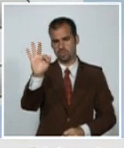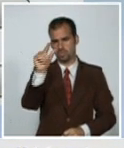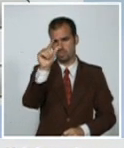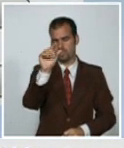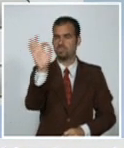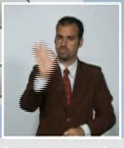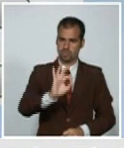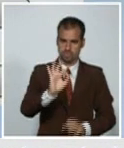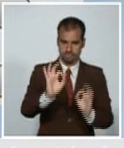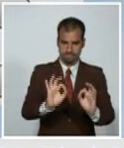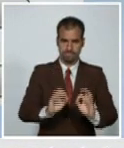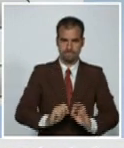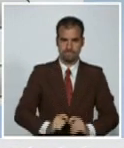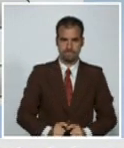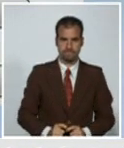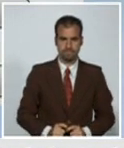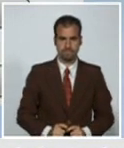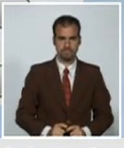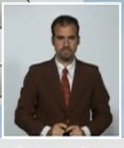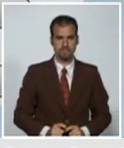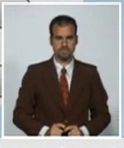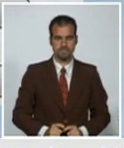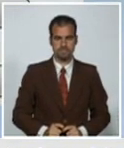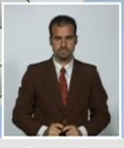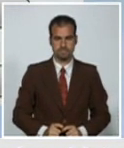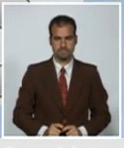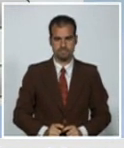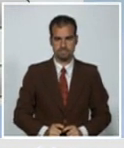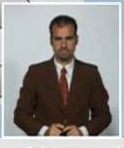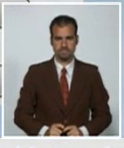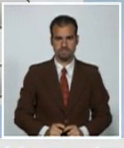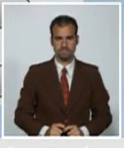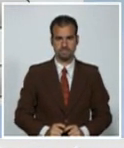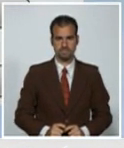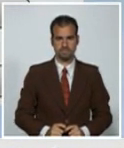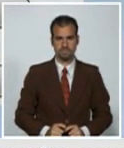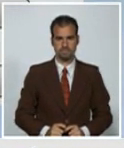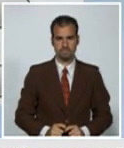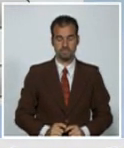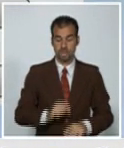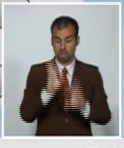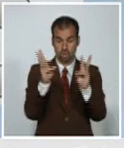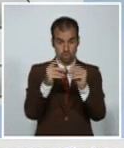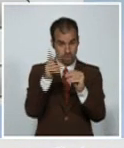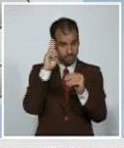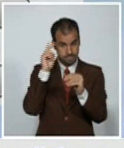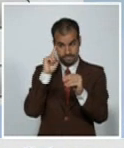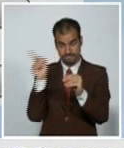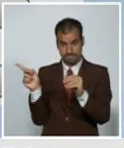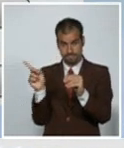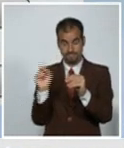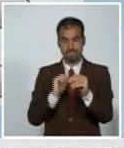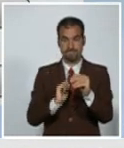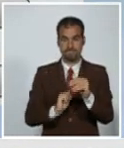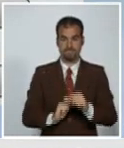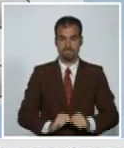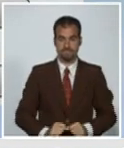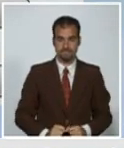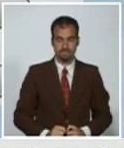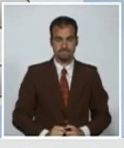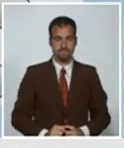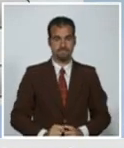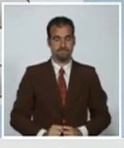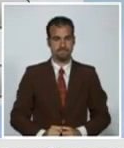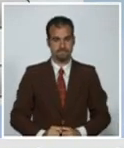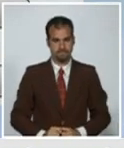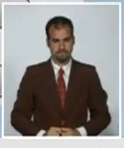de todas las muestras procesadas pues han resultado positivas